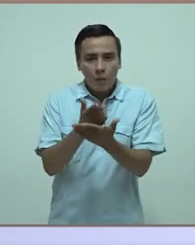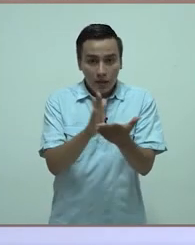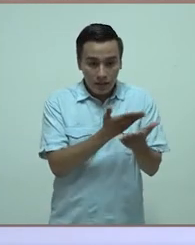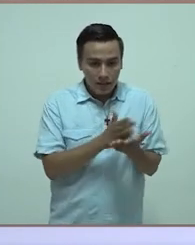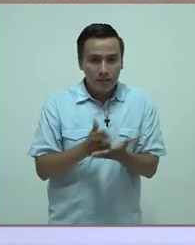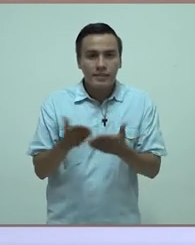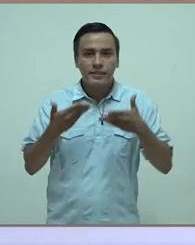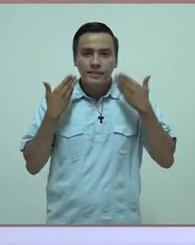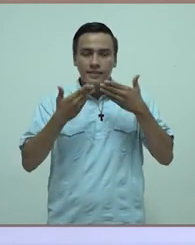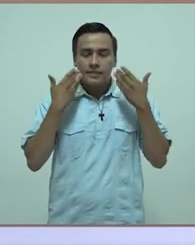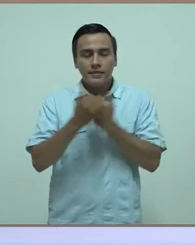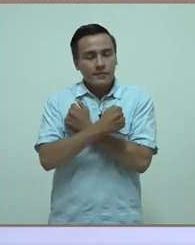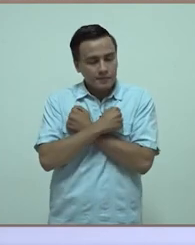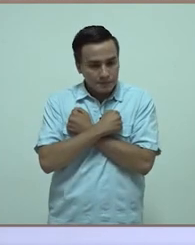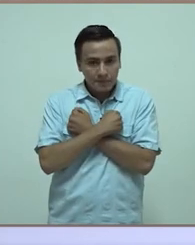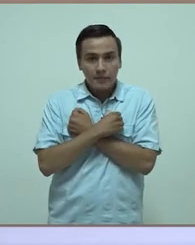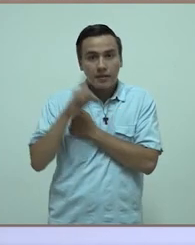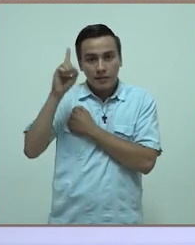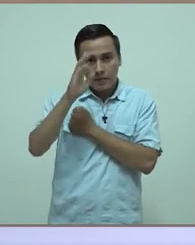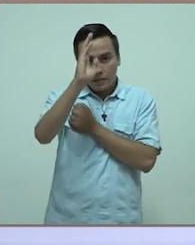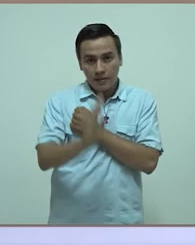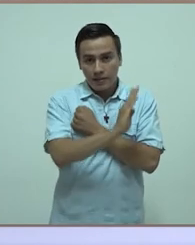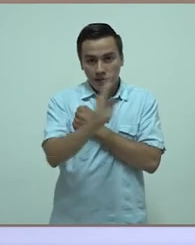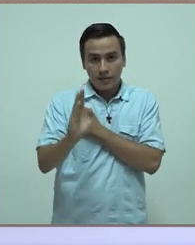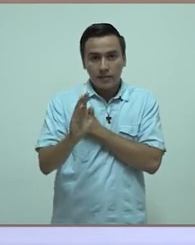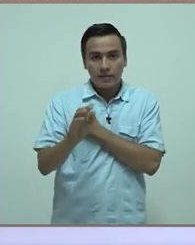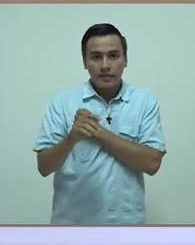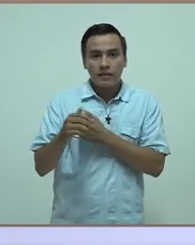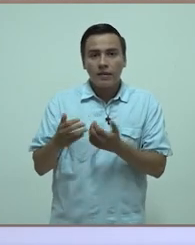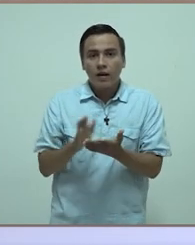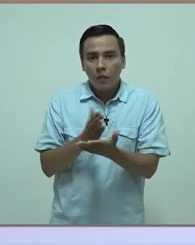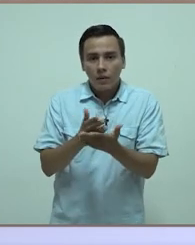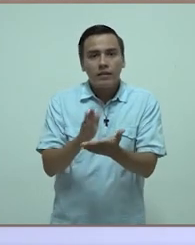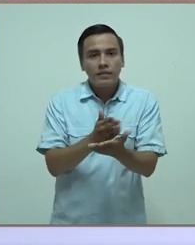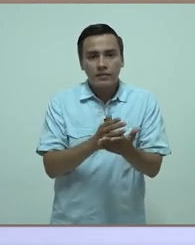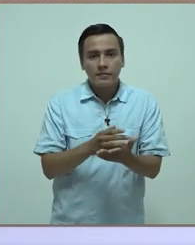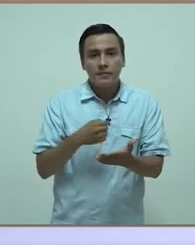para compartir el gozo y el amor. Que el Señor les bendiga a todos.